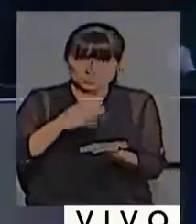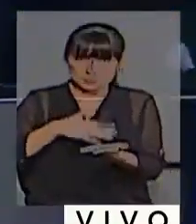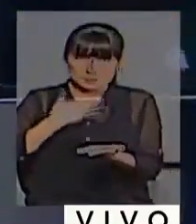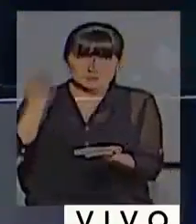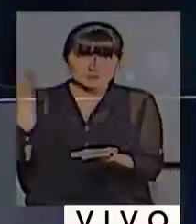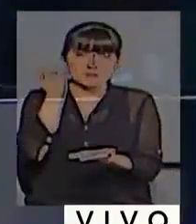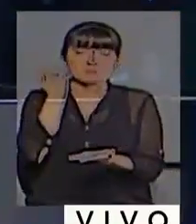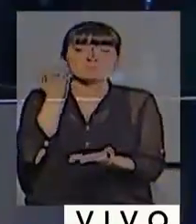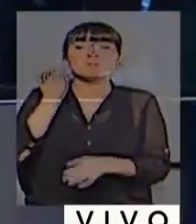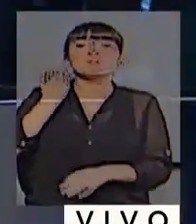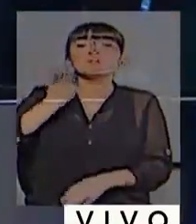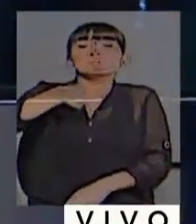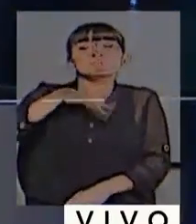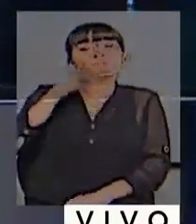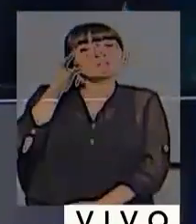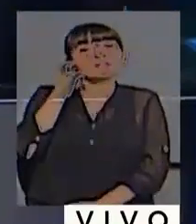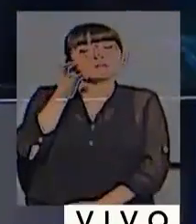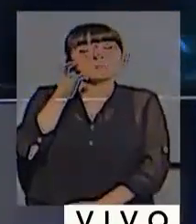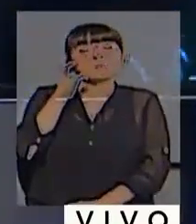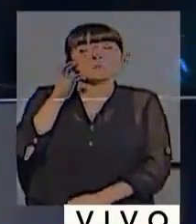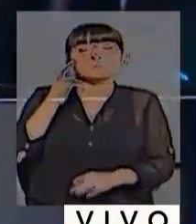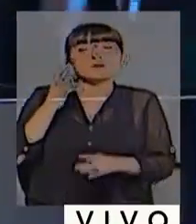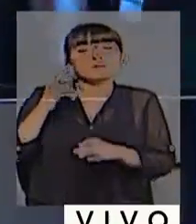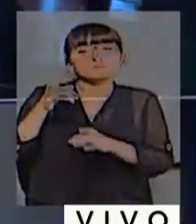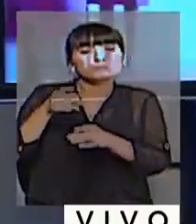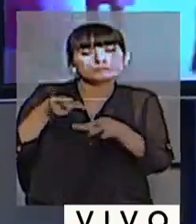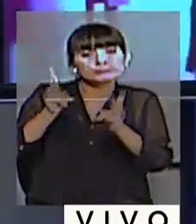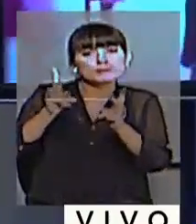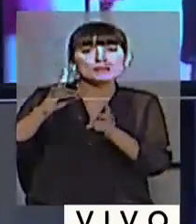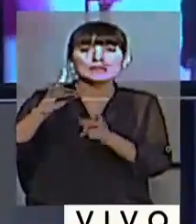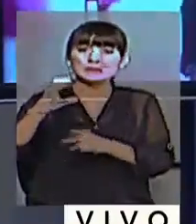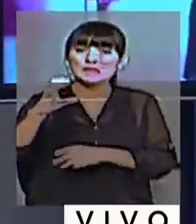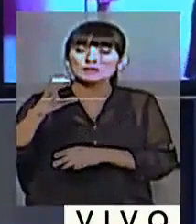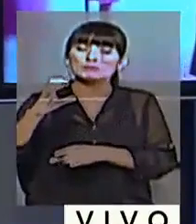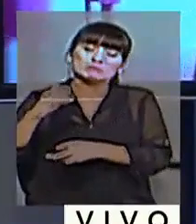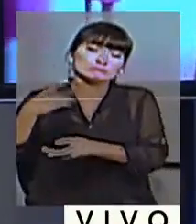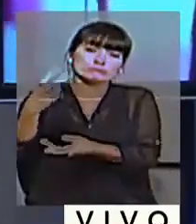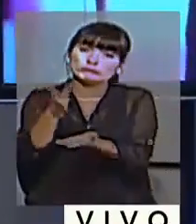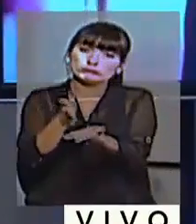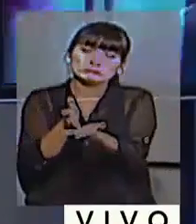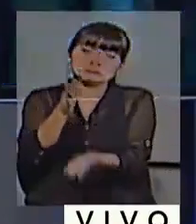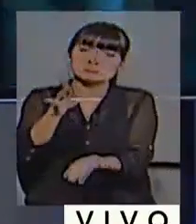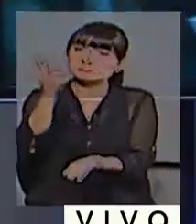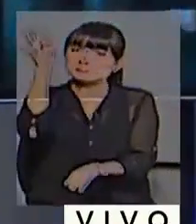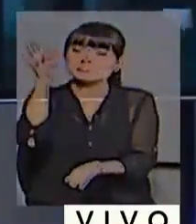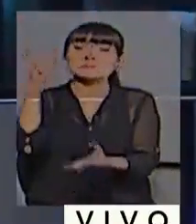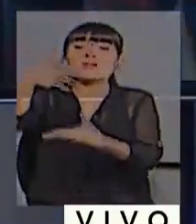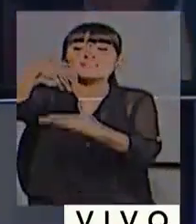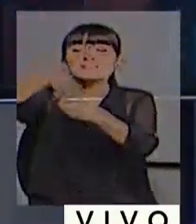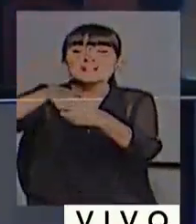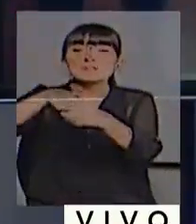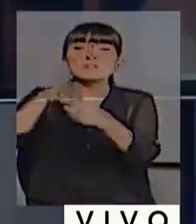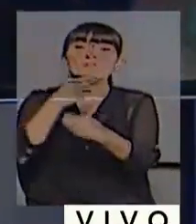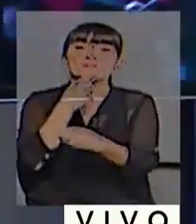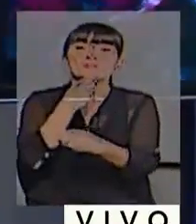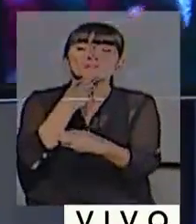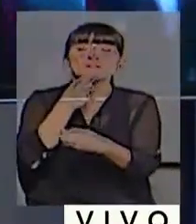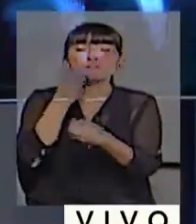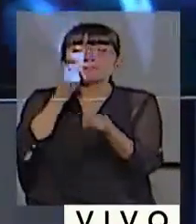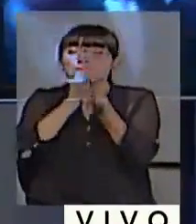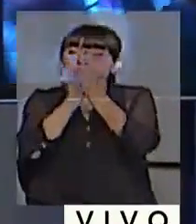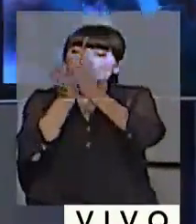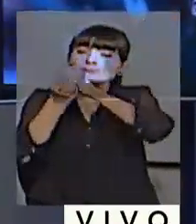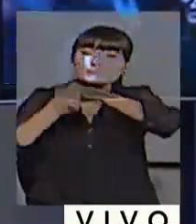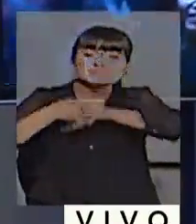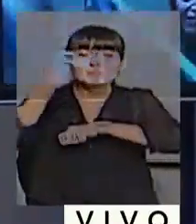creemos que es una opción válida de la democracia cristiana en cuanto es un proceso interno que ellos están viviendo, de rediseño ideológico,